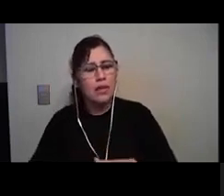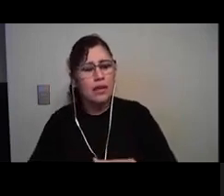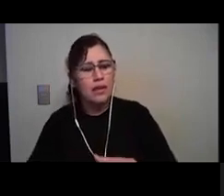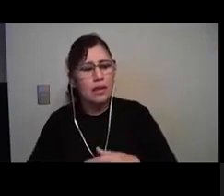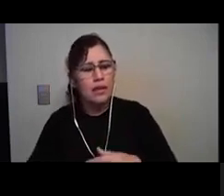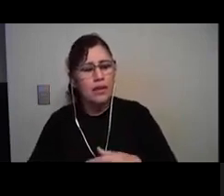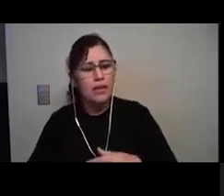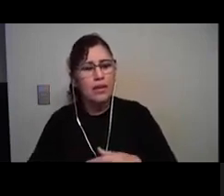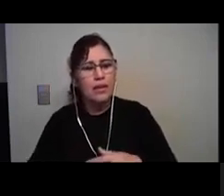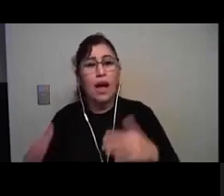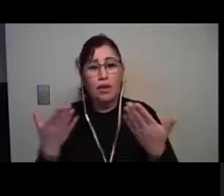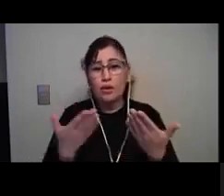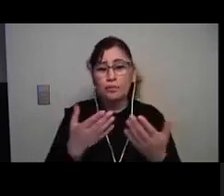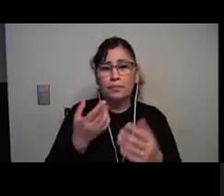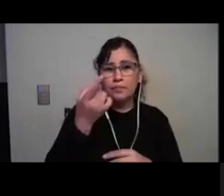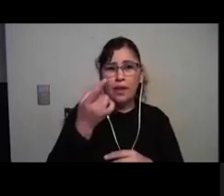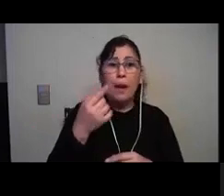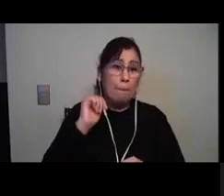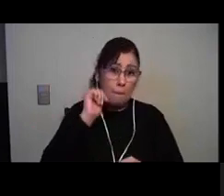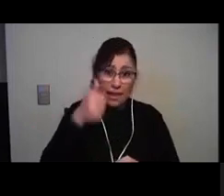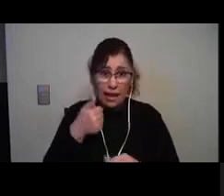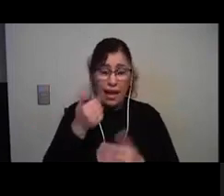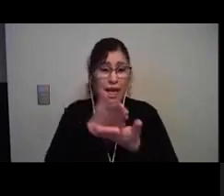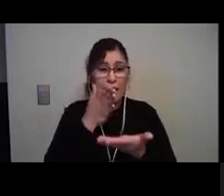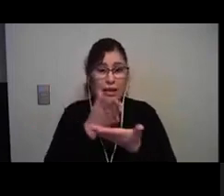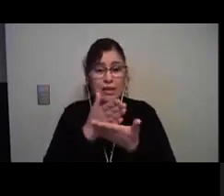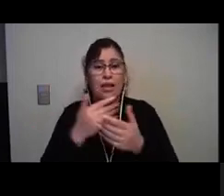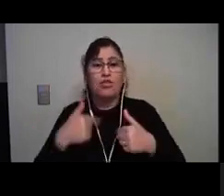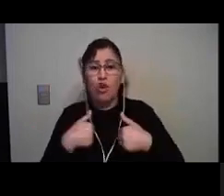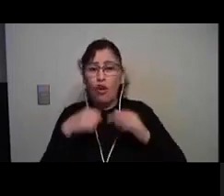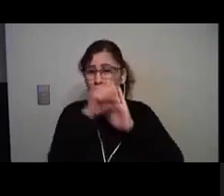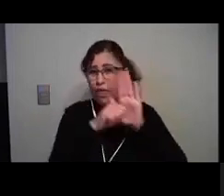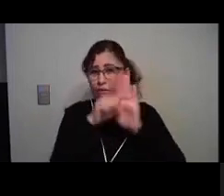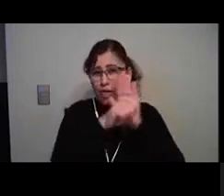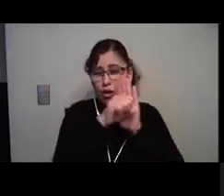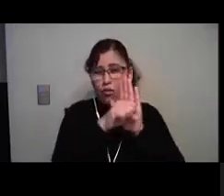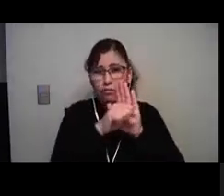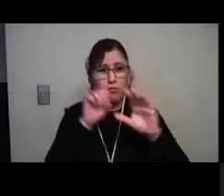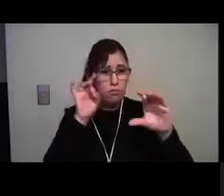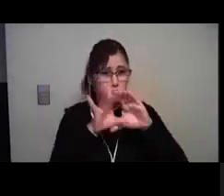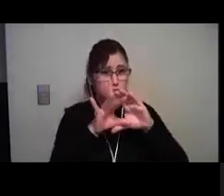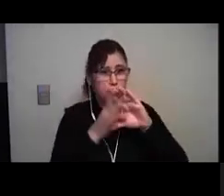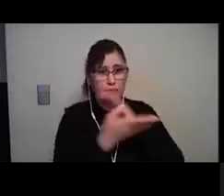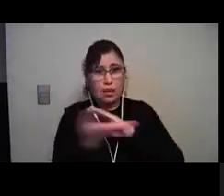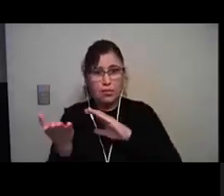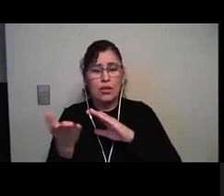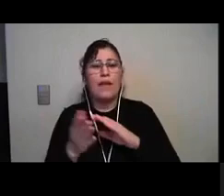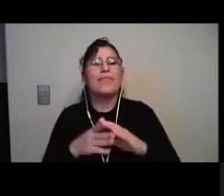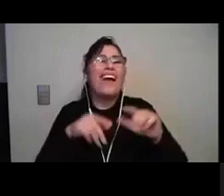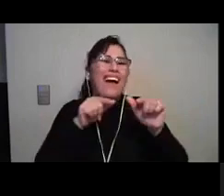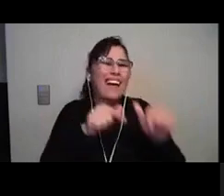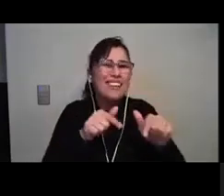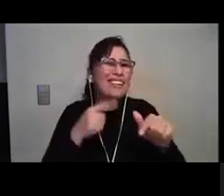para el día de mañana, les voy a enviar un video, ¿ya? Breve que representa unas lesiones típicas del sistema